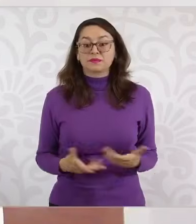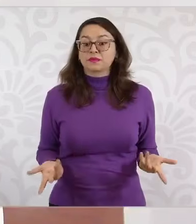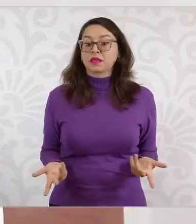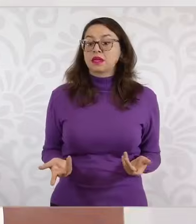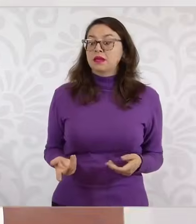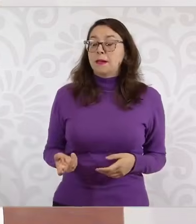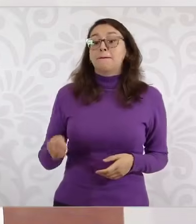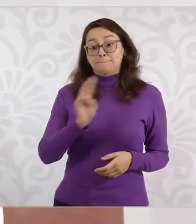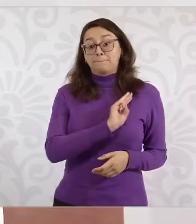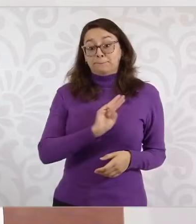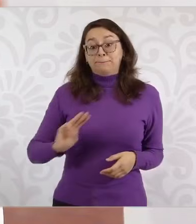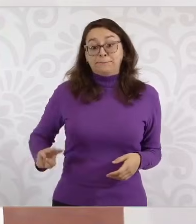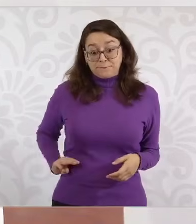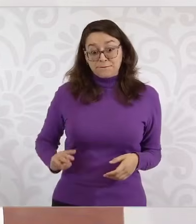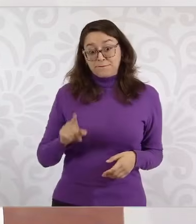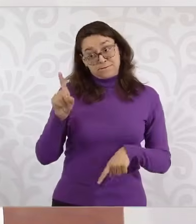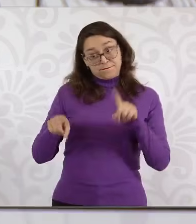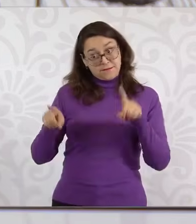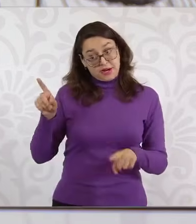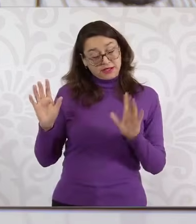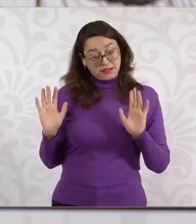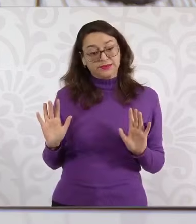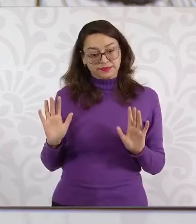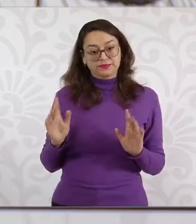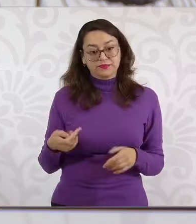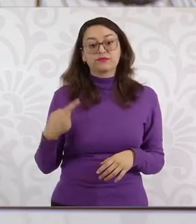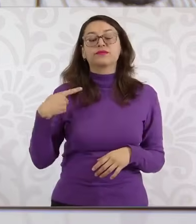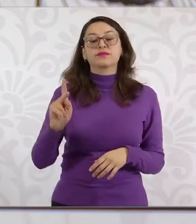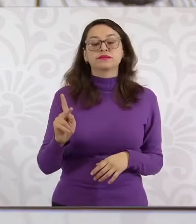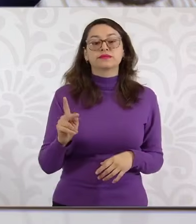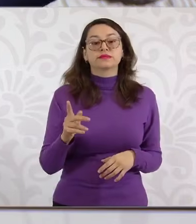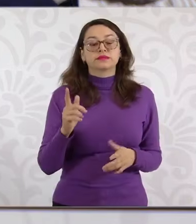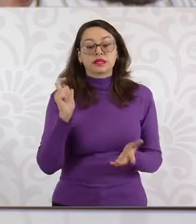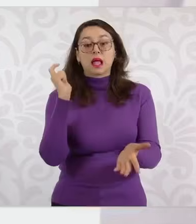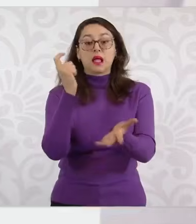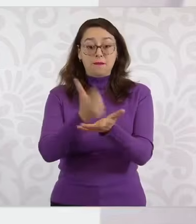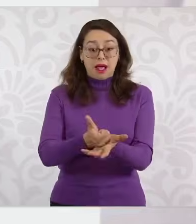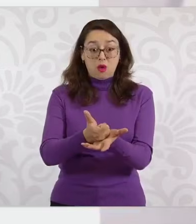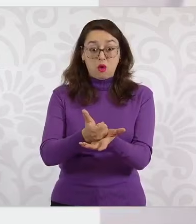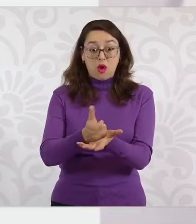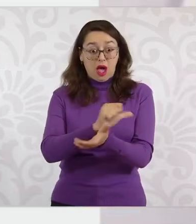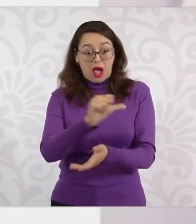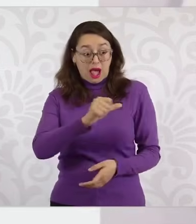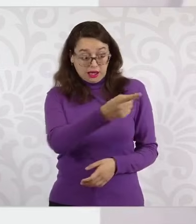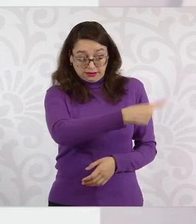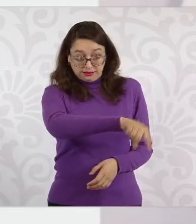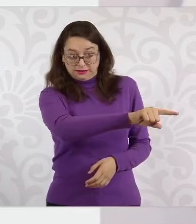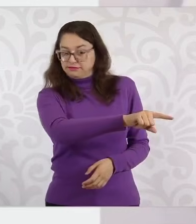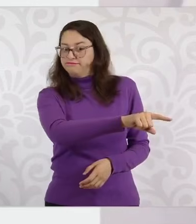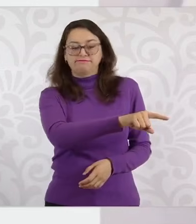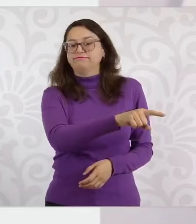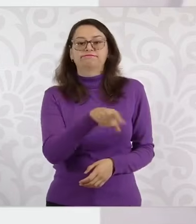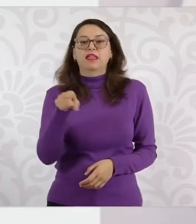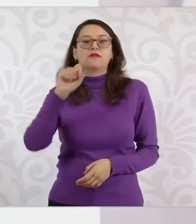municipio, si bajan o no. Lo que sí es que ya el recurso del pago del agua ya no se queda en unos cuantos, ya se regresa a